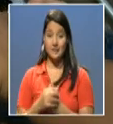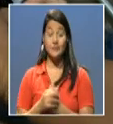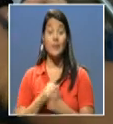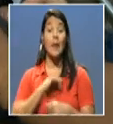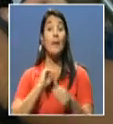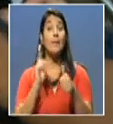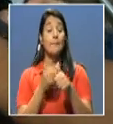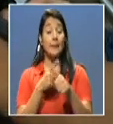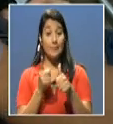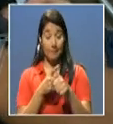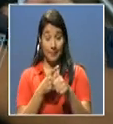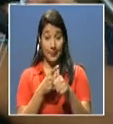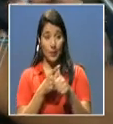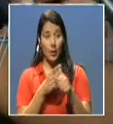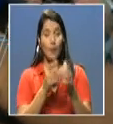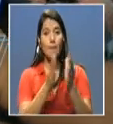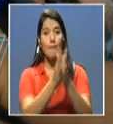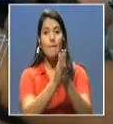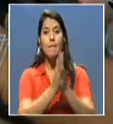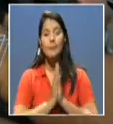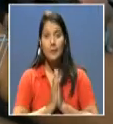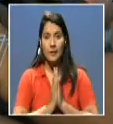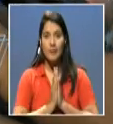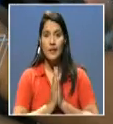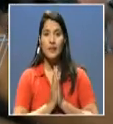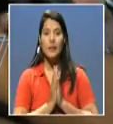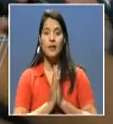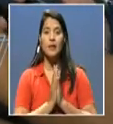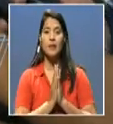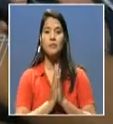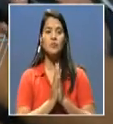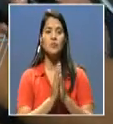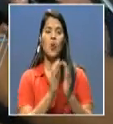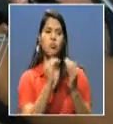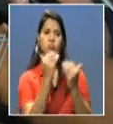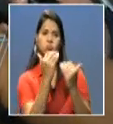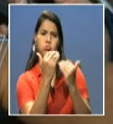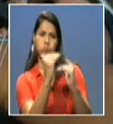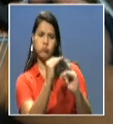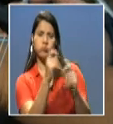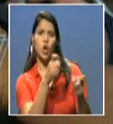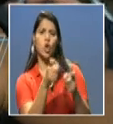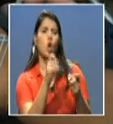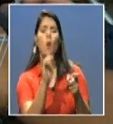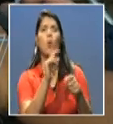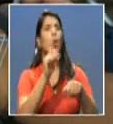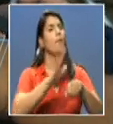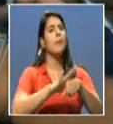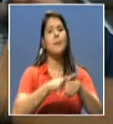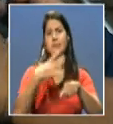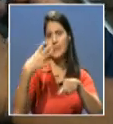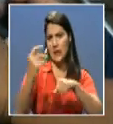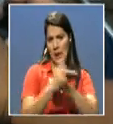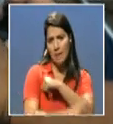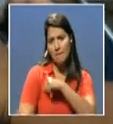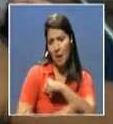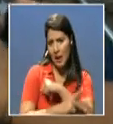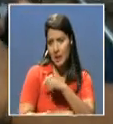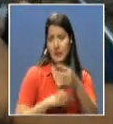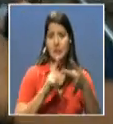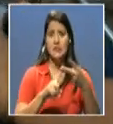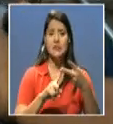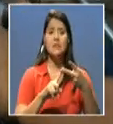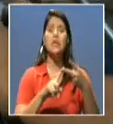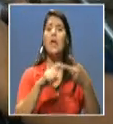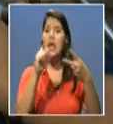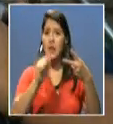lugar, medidas restrictivas como impedimento de salida del país, un